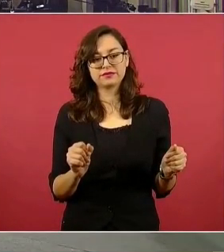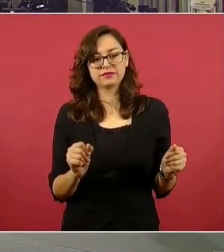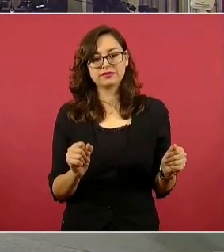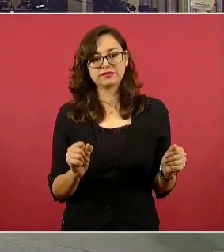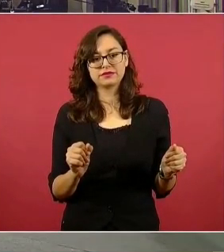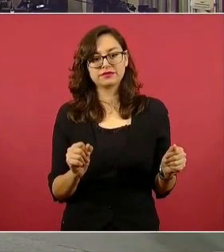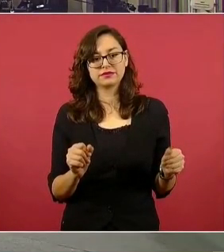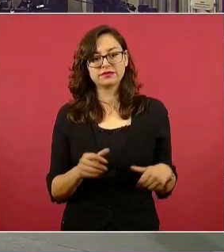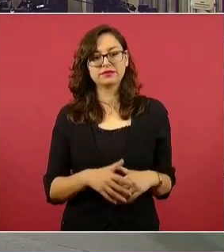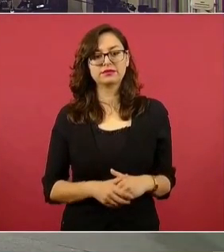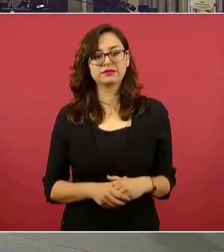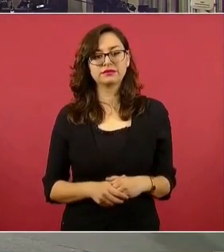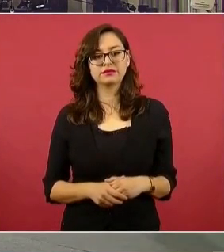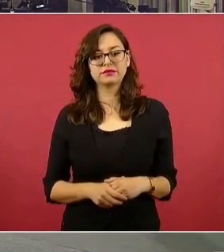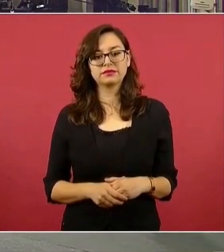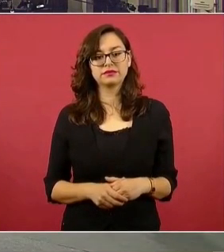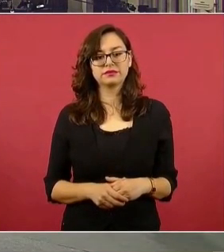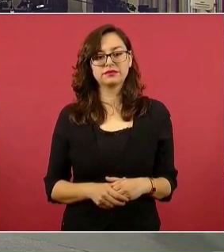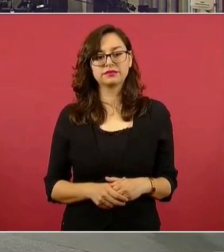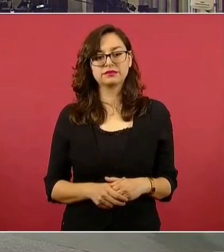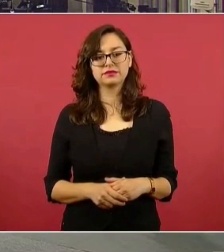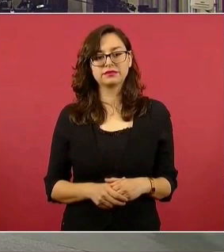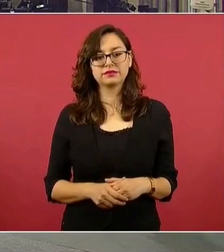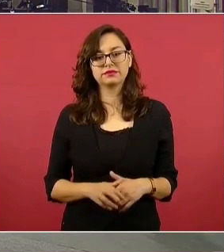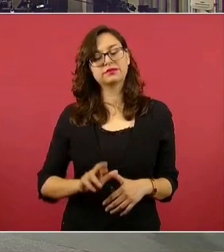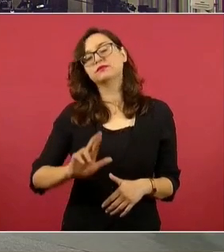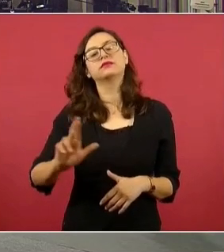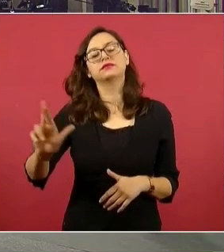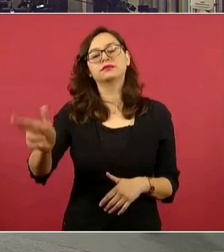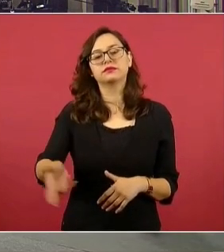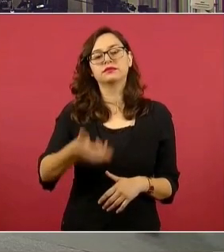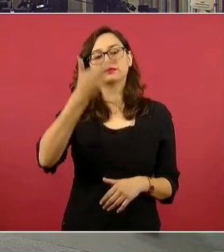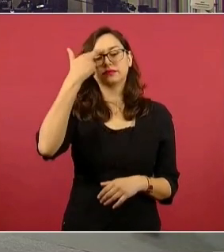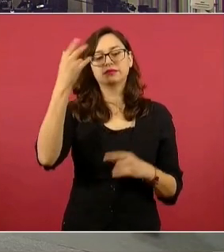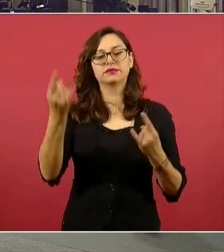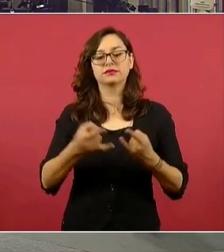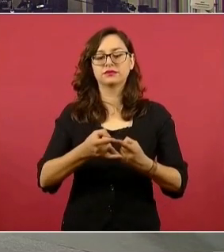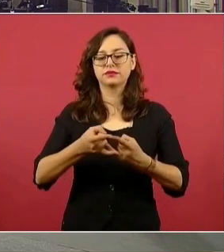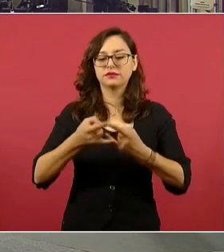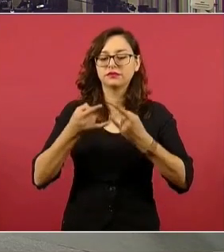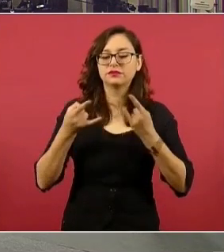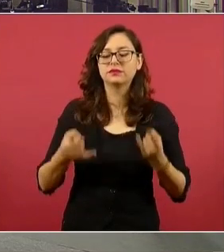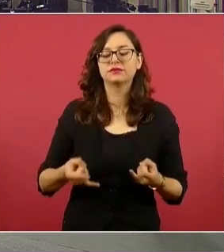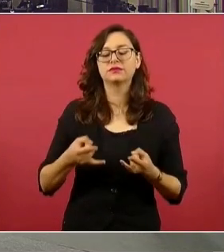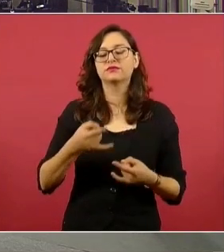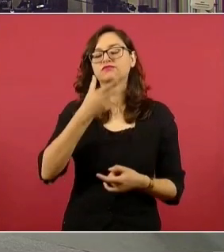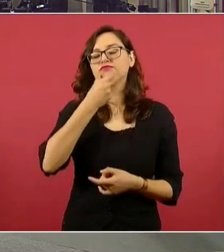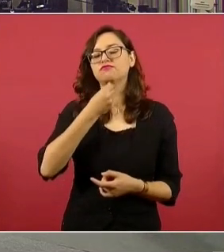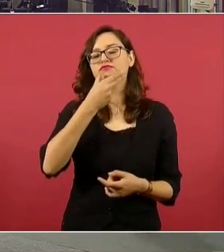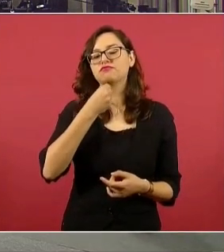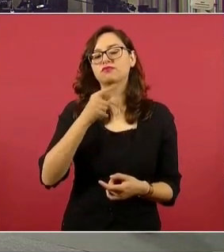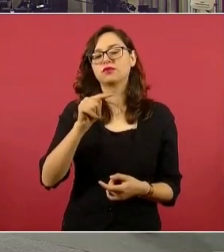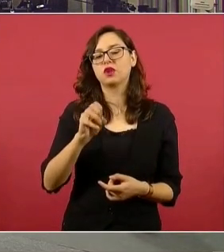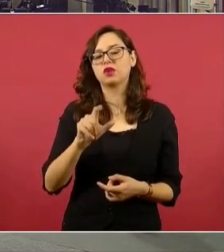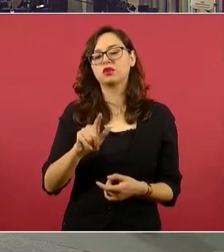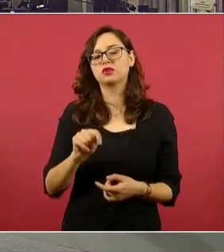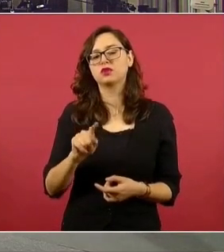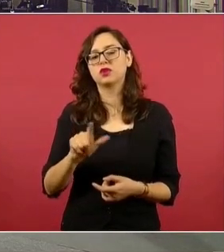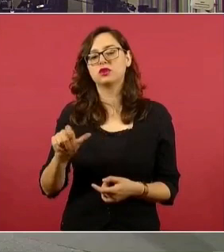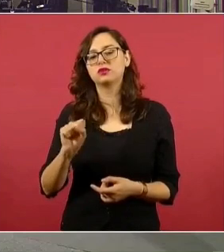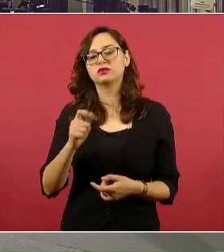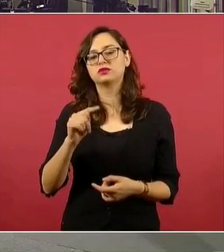Acuérdense del cuento de Tolstoy sobre el hombre más feliz de